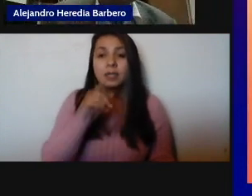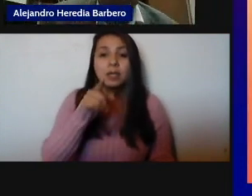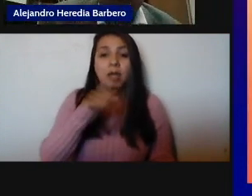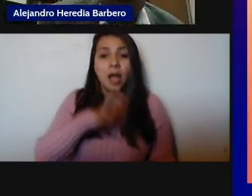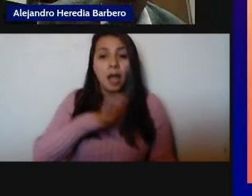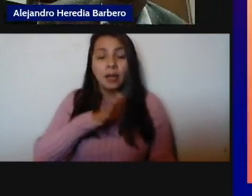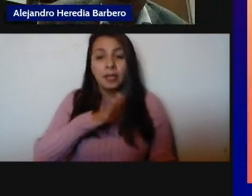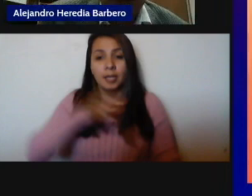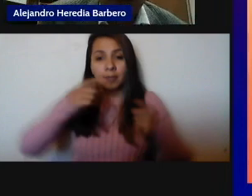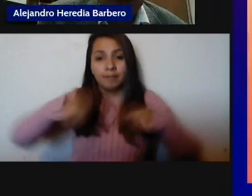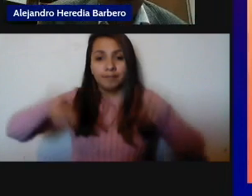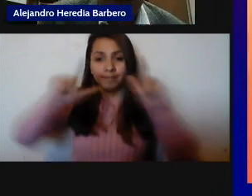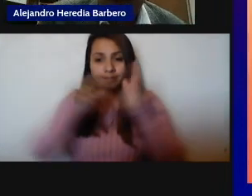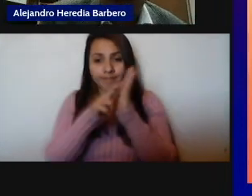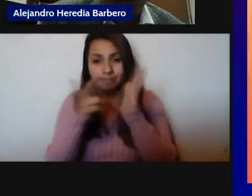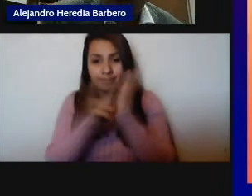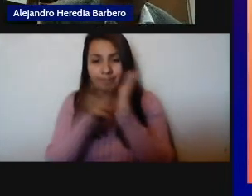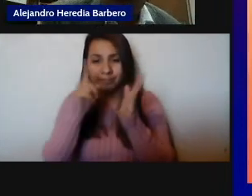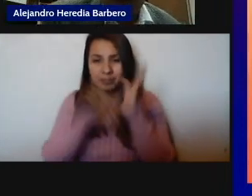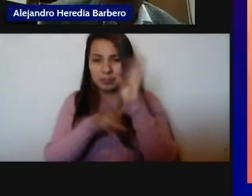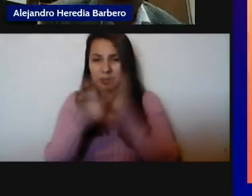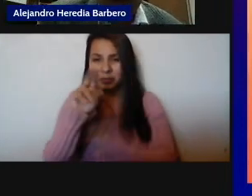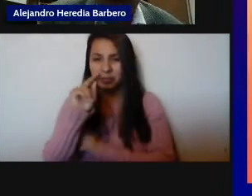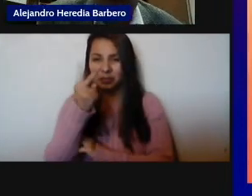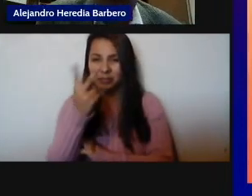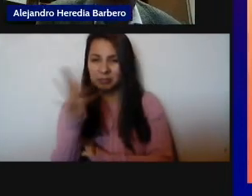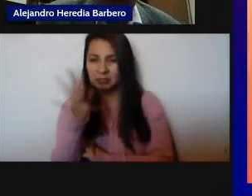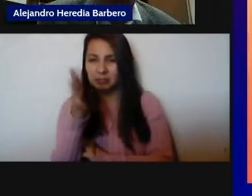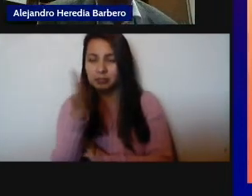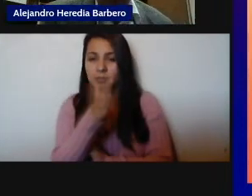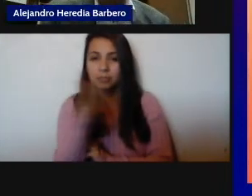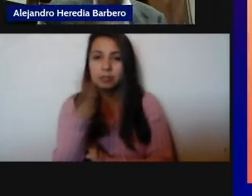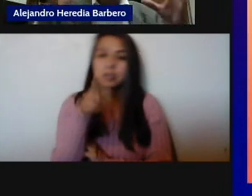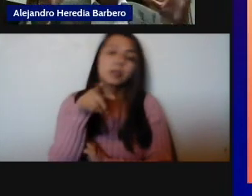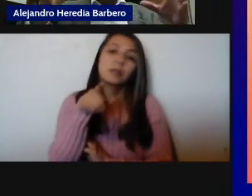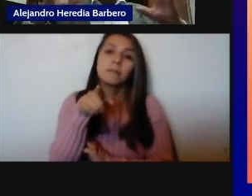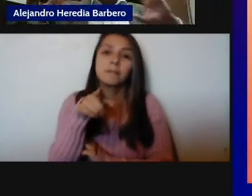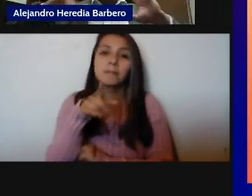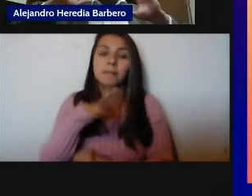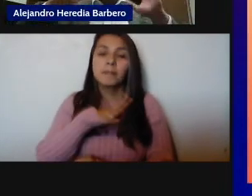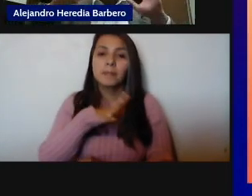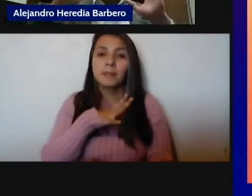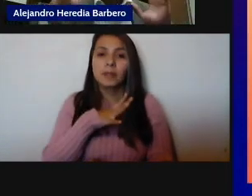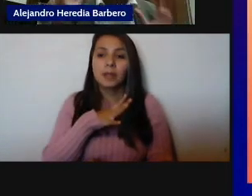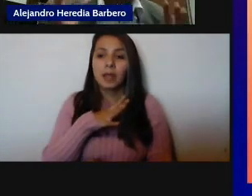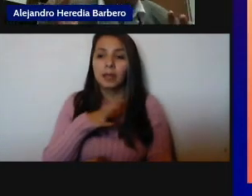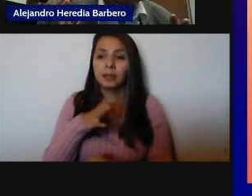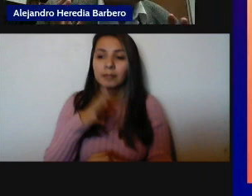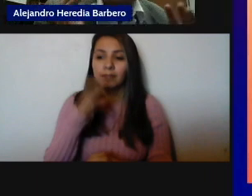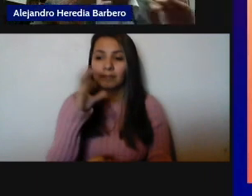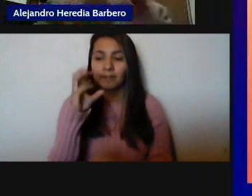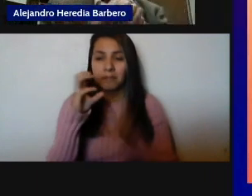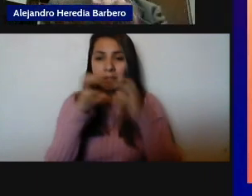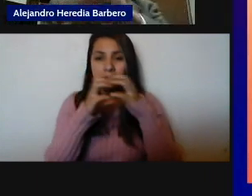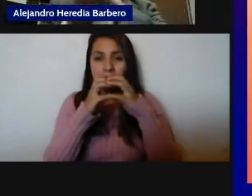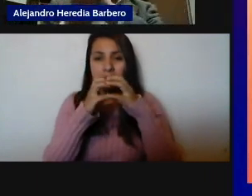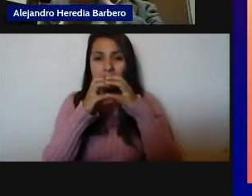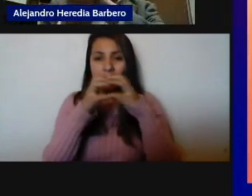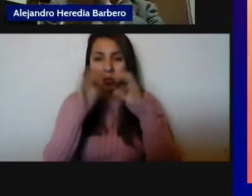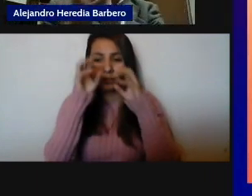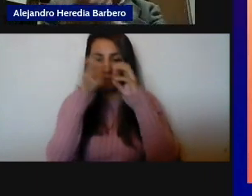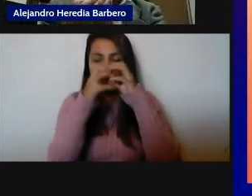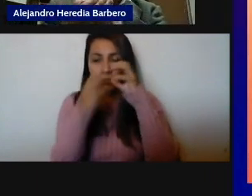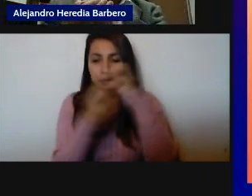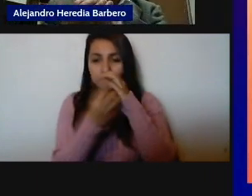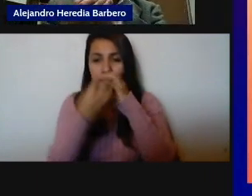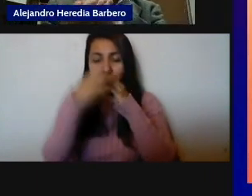Aquí tenemos este de Nature, de la revista Nature, como de 1982, una cosa así, en donde genera coacervados. Entonces, genera